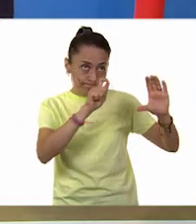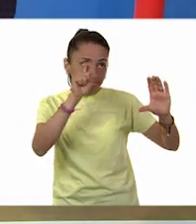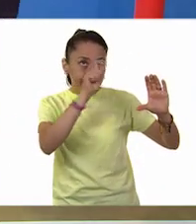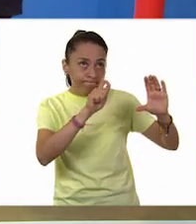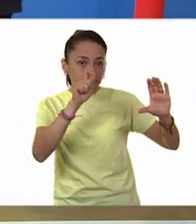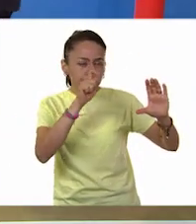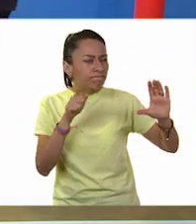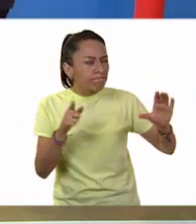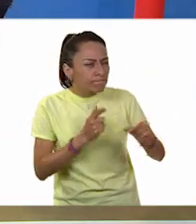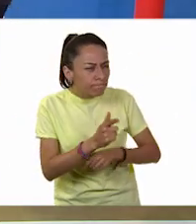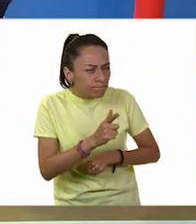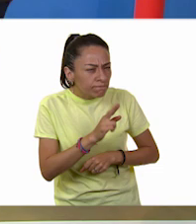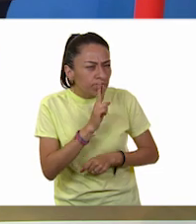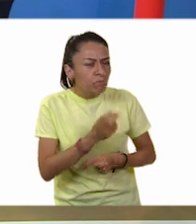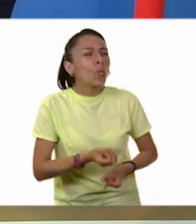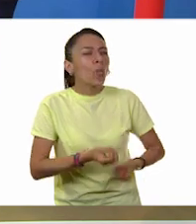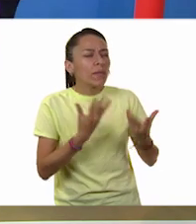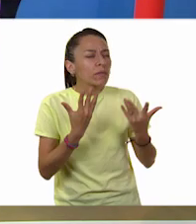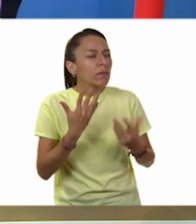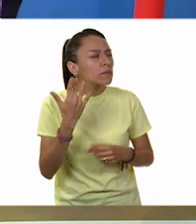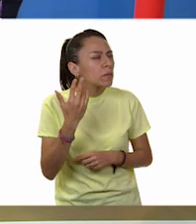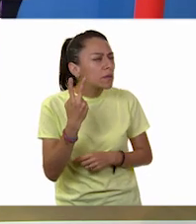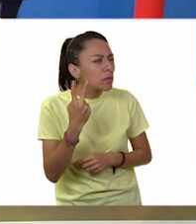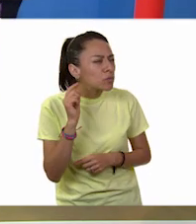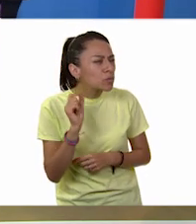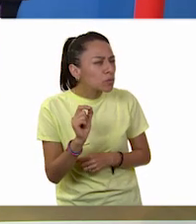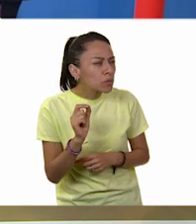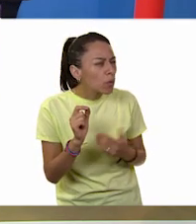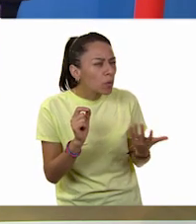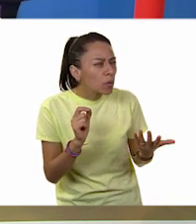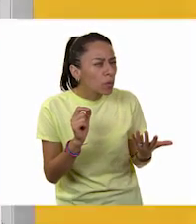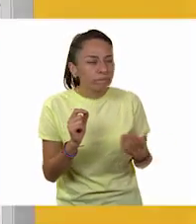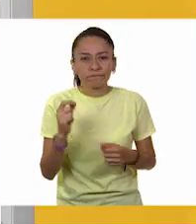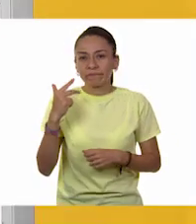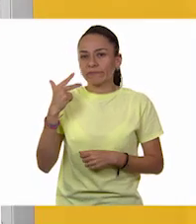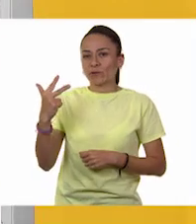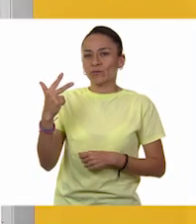¿Cuánto obtuviste? 52. ¿Qué? 8, maestra.